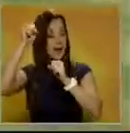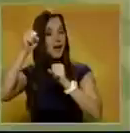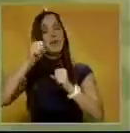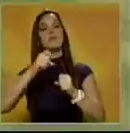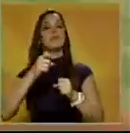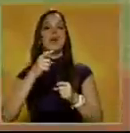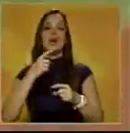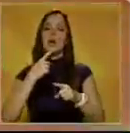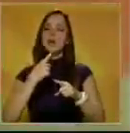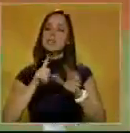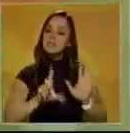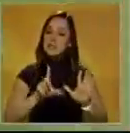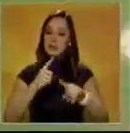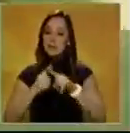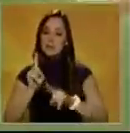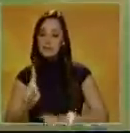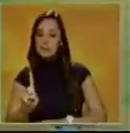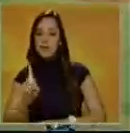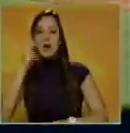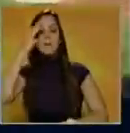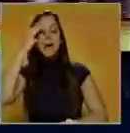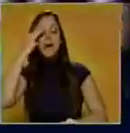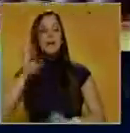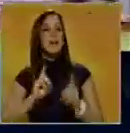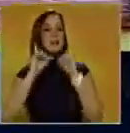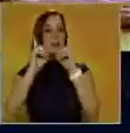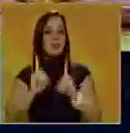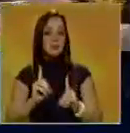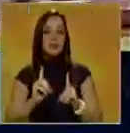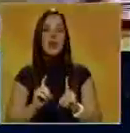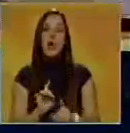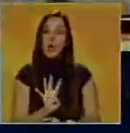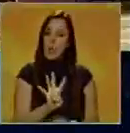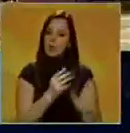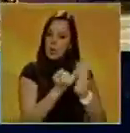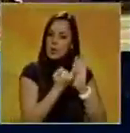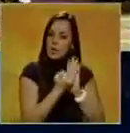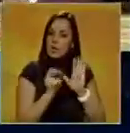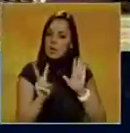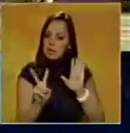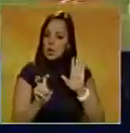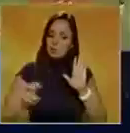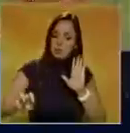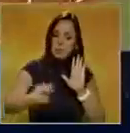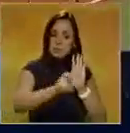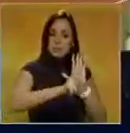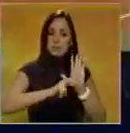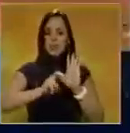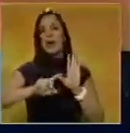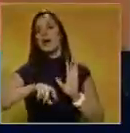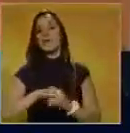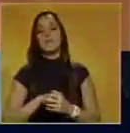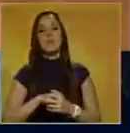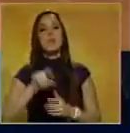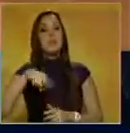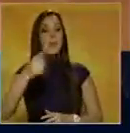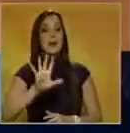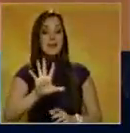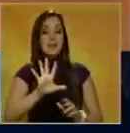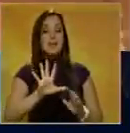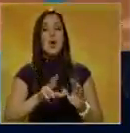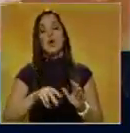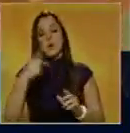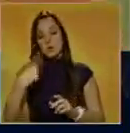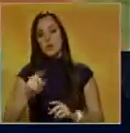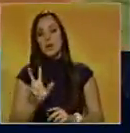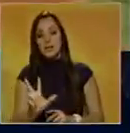7 carreras por 1. Los turcos decidieron el encuentro con 2 rayitas en el cuarto inning y 3 más en la quinta entrada. Luis Rodríguez se fue de 5-2 con